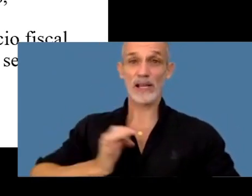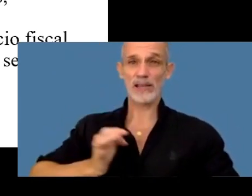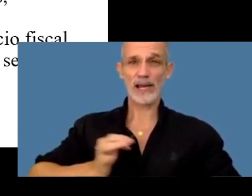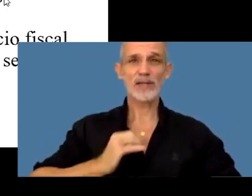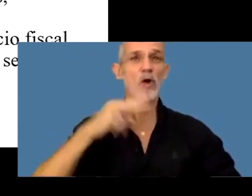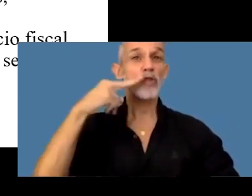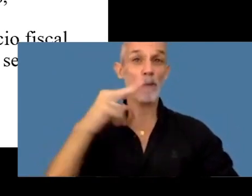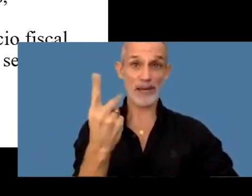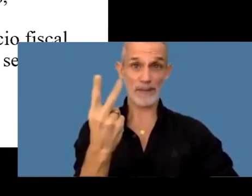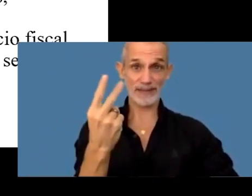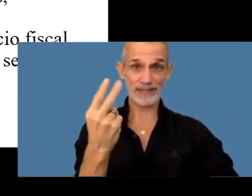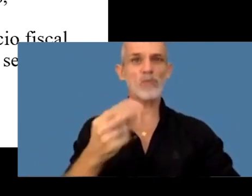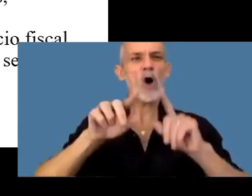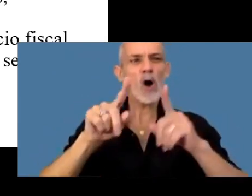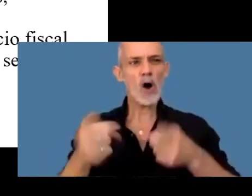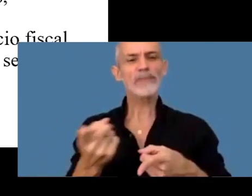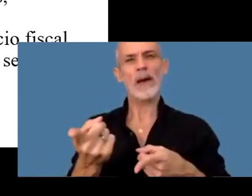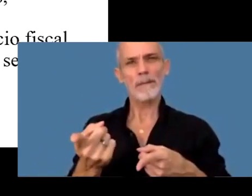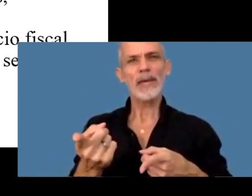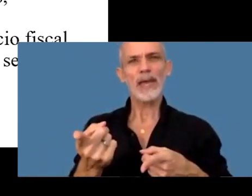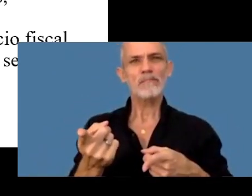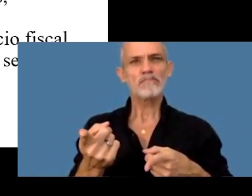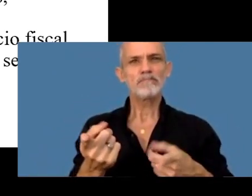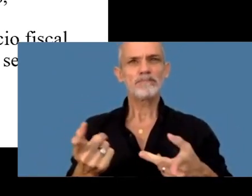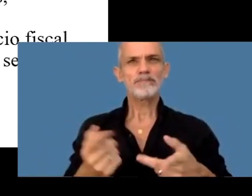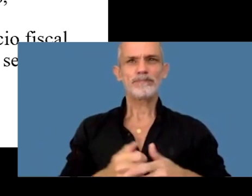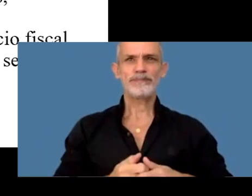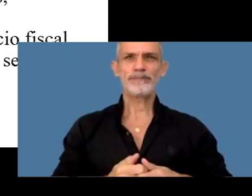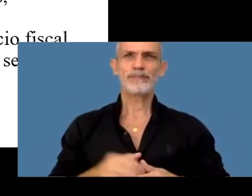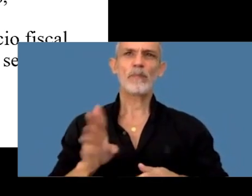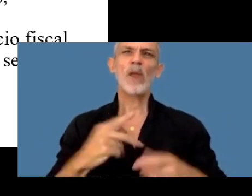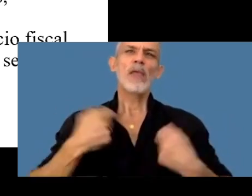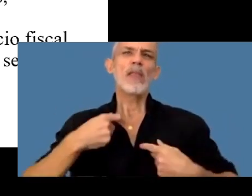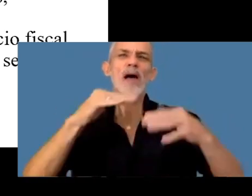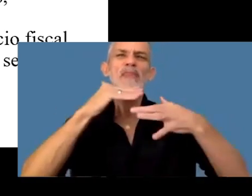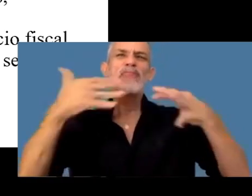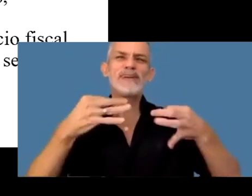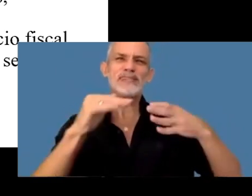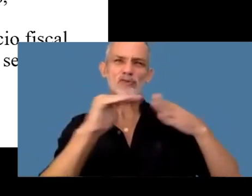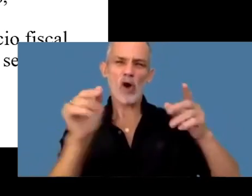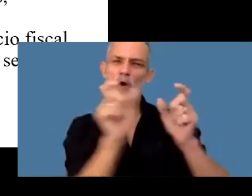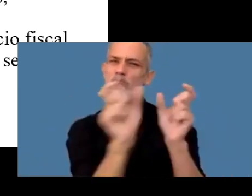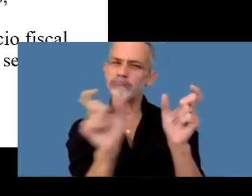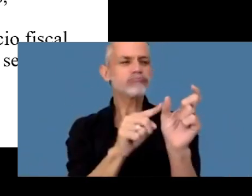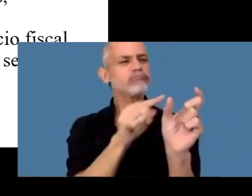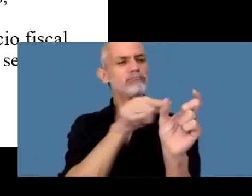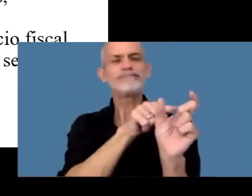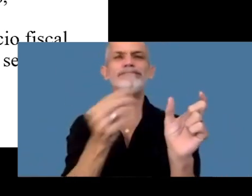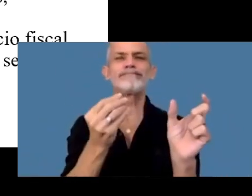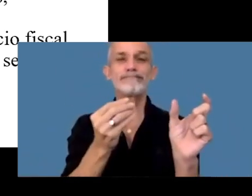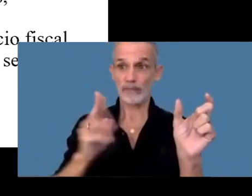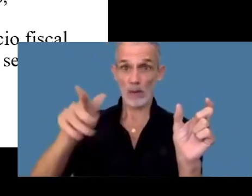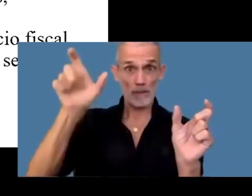2021 también, ¿sí?, nos define que el contribuyente que